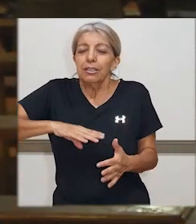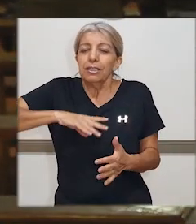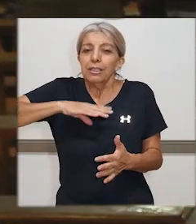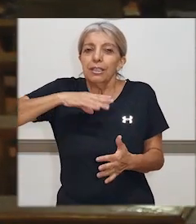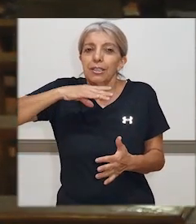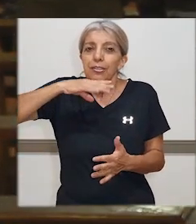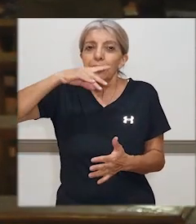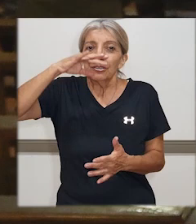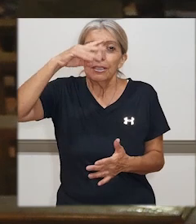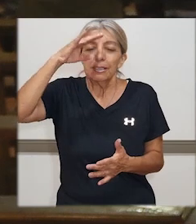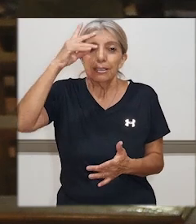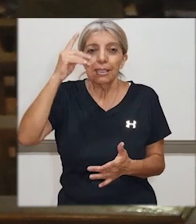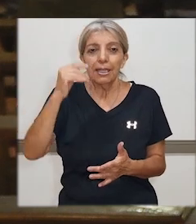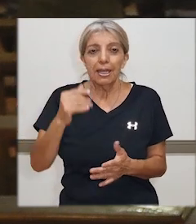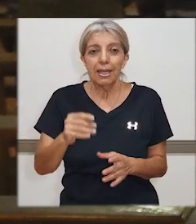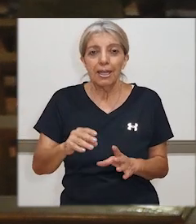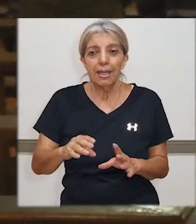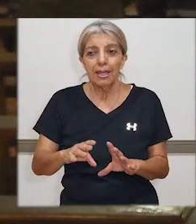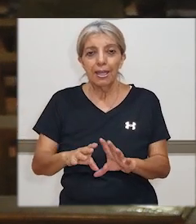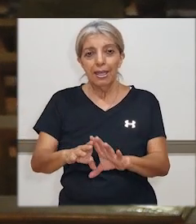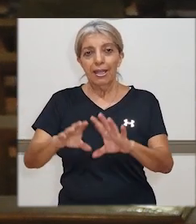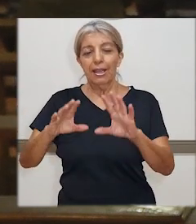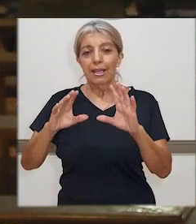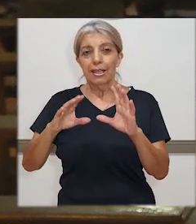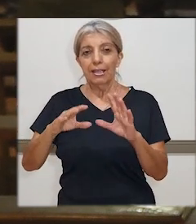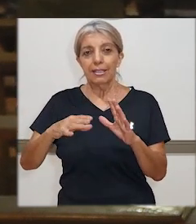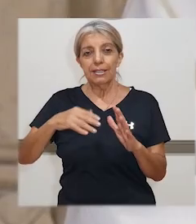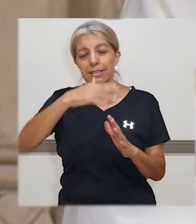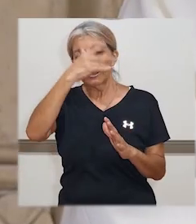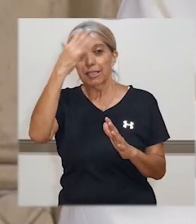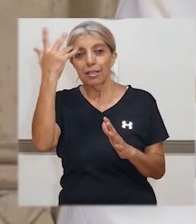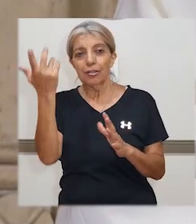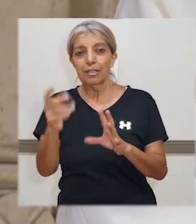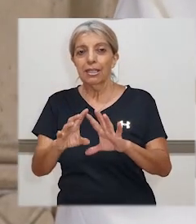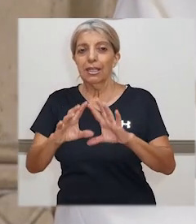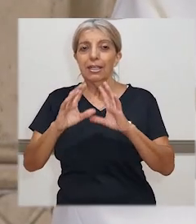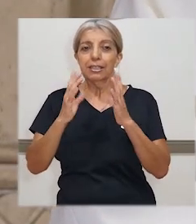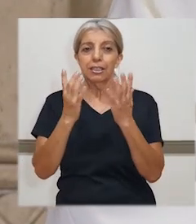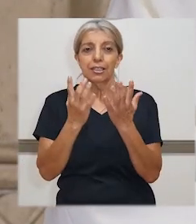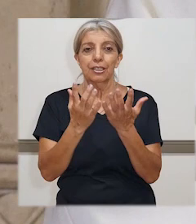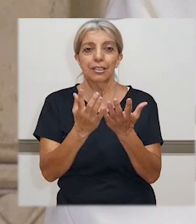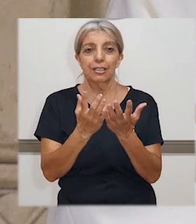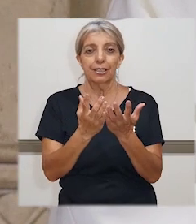universo, llenos está el cielo.